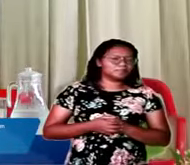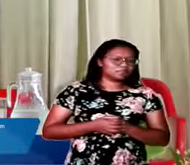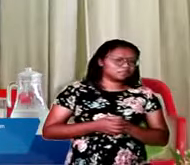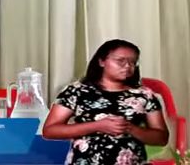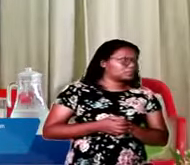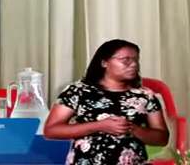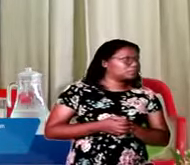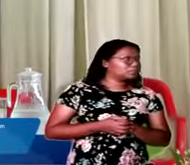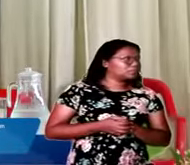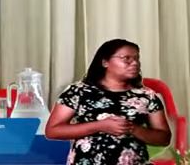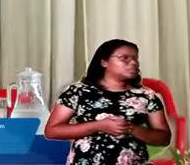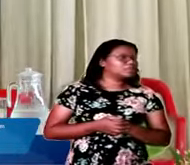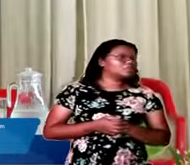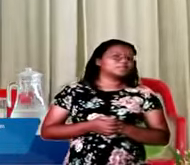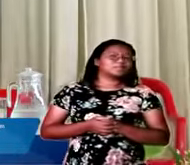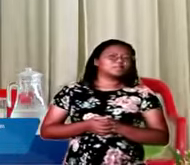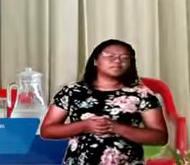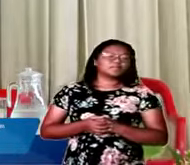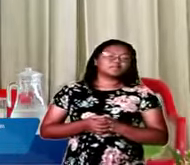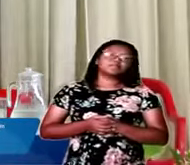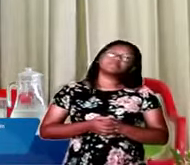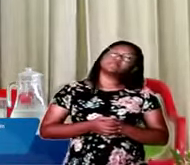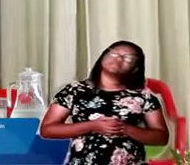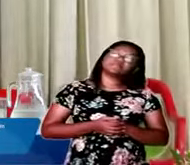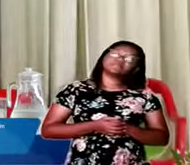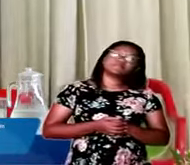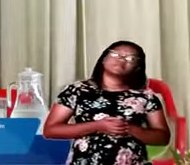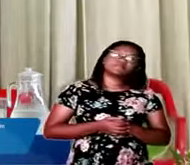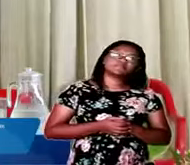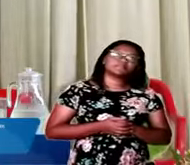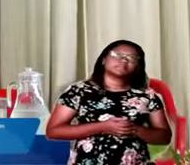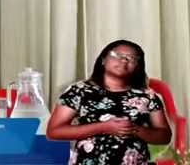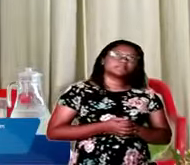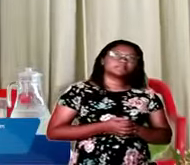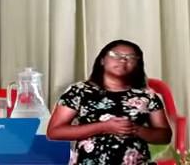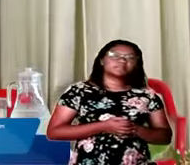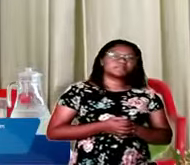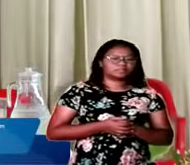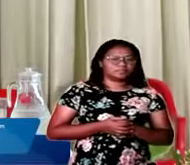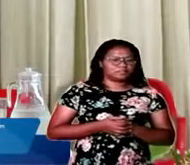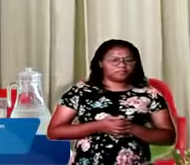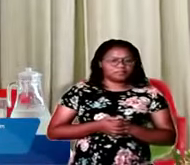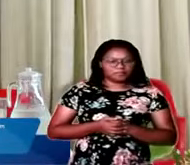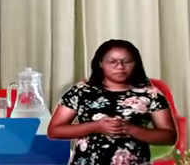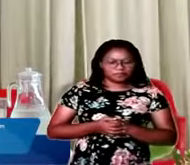mujer cusita, de Cus, negrita.